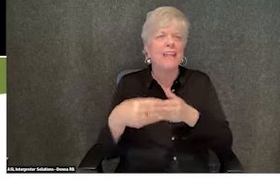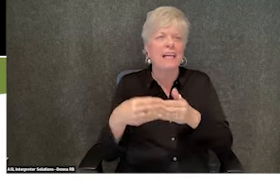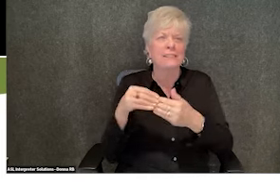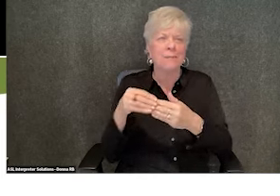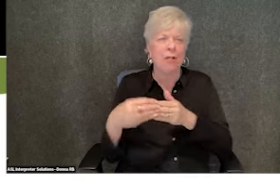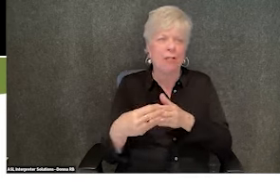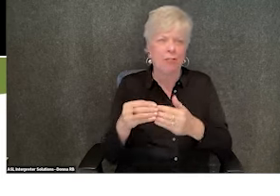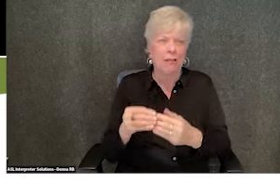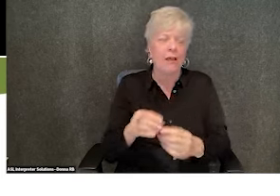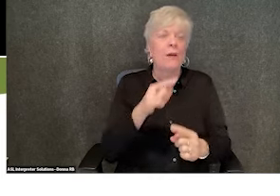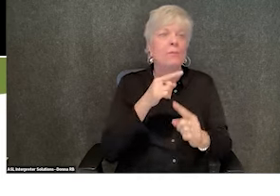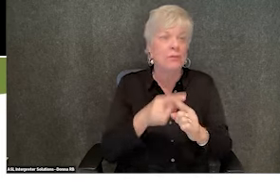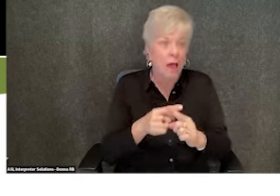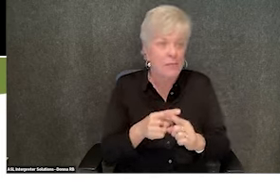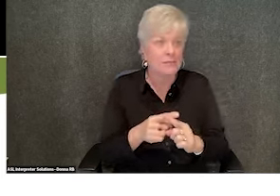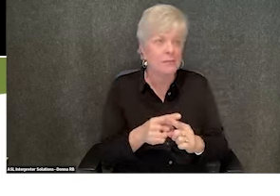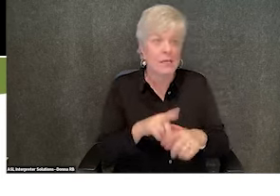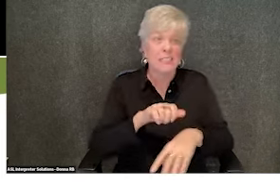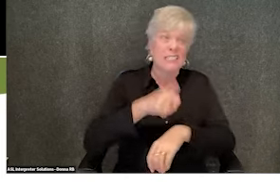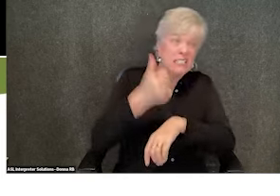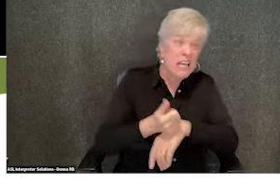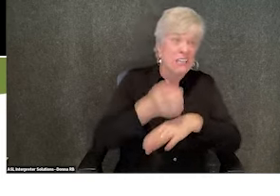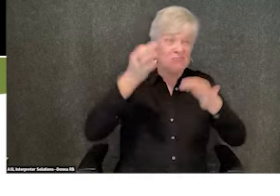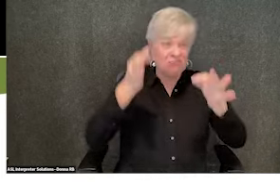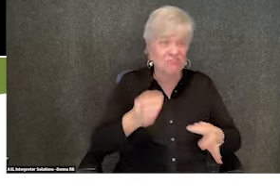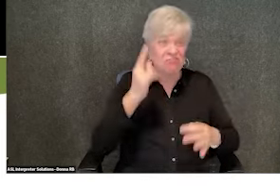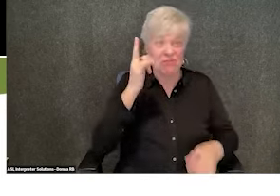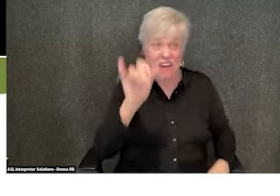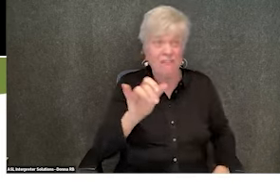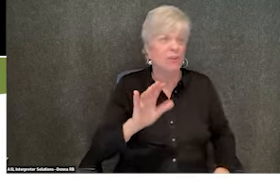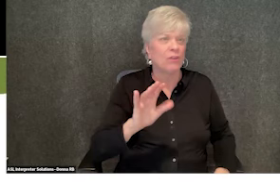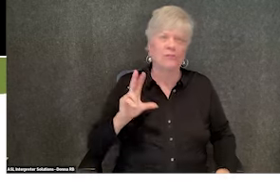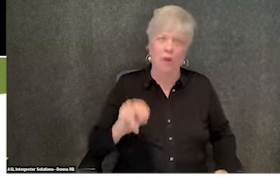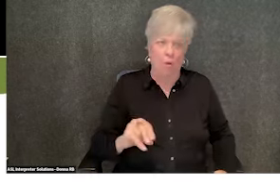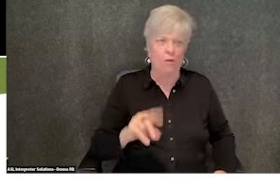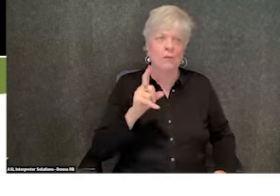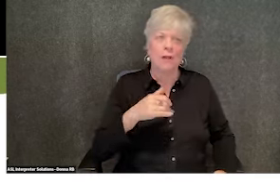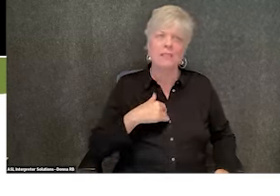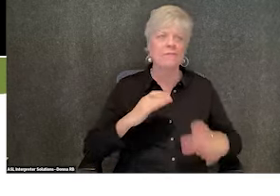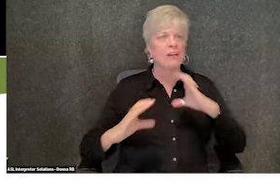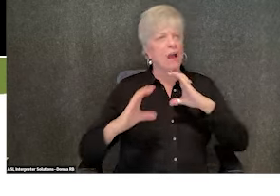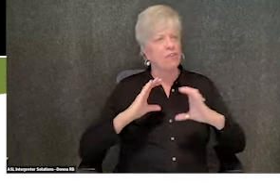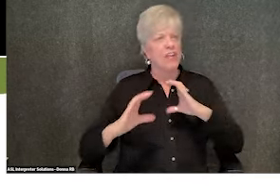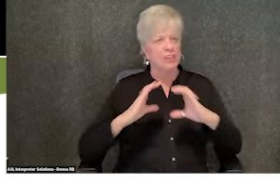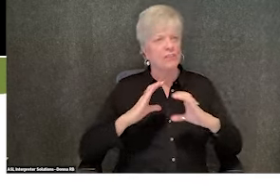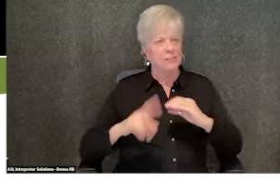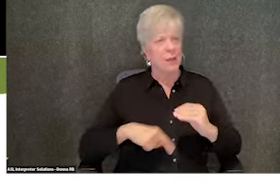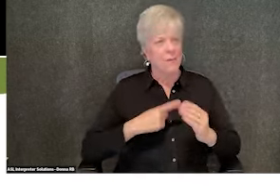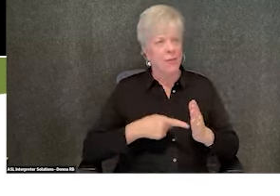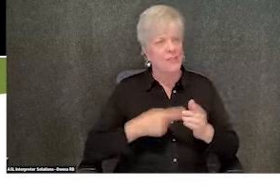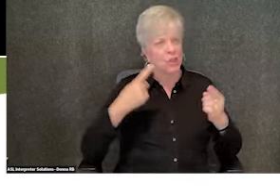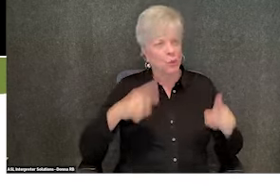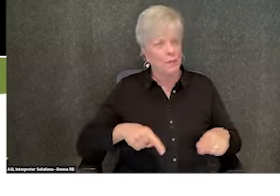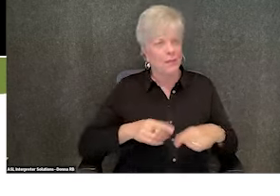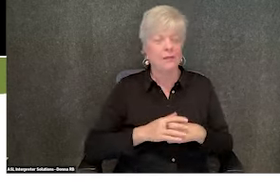acuerdo y deben ser conversaciones que siguen evolucionando durante toda la vida. Uno puede tener una